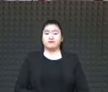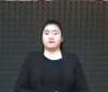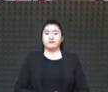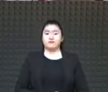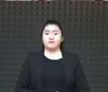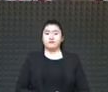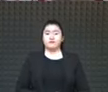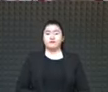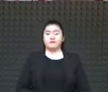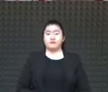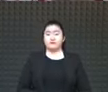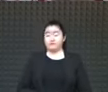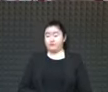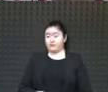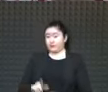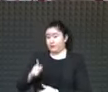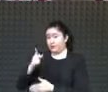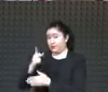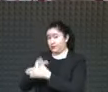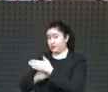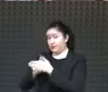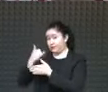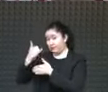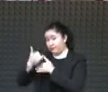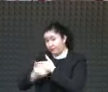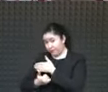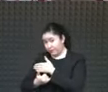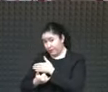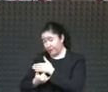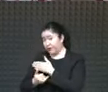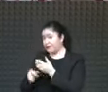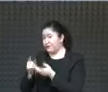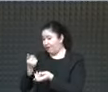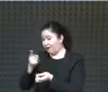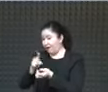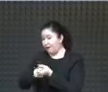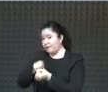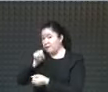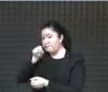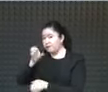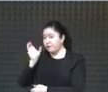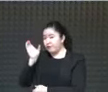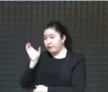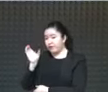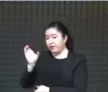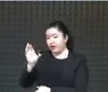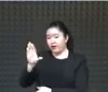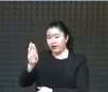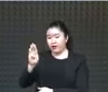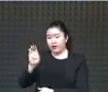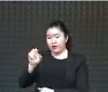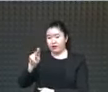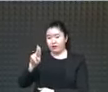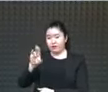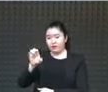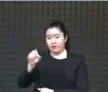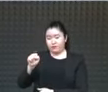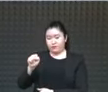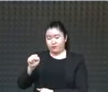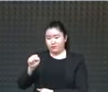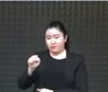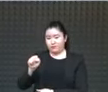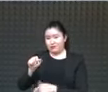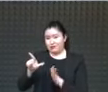¿Dentro de estos proyectos permanece el cablebús línea 3? Estamos valorando todo ello de acuerdo también con la inversión que tenemos que hacer en el